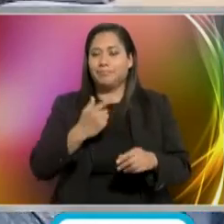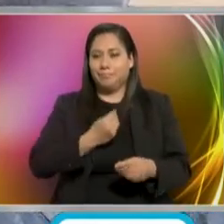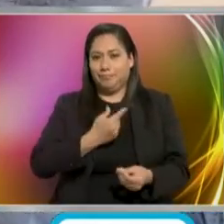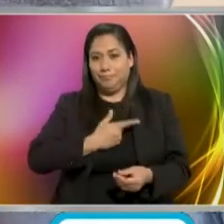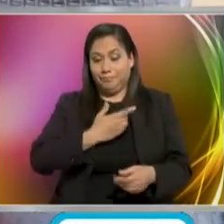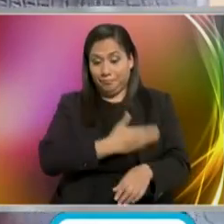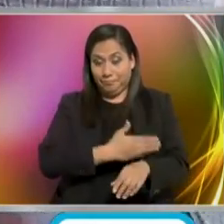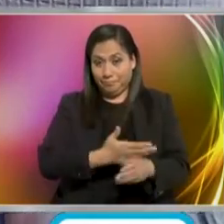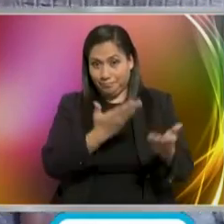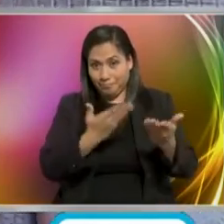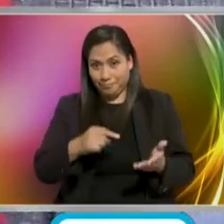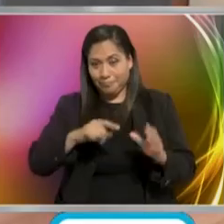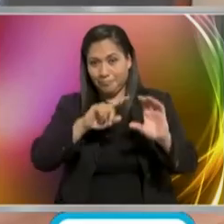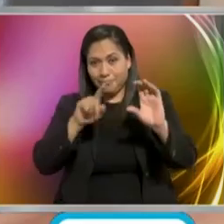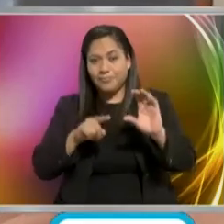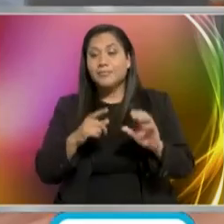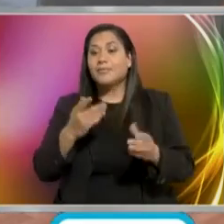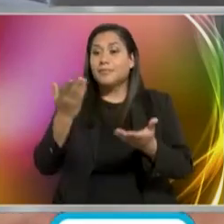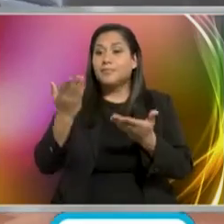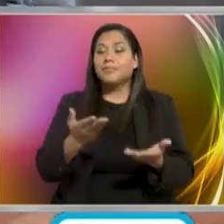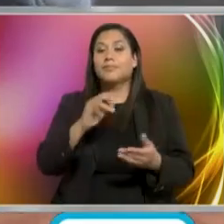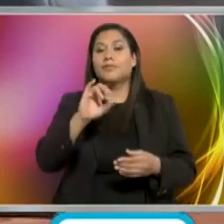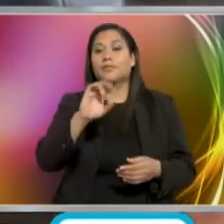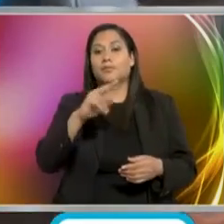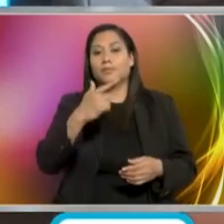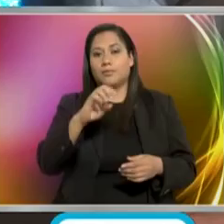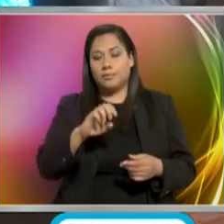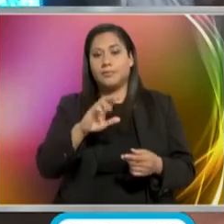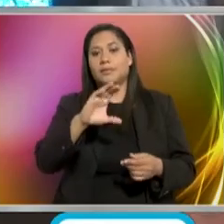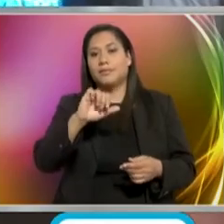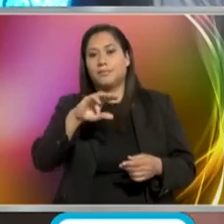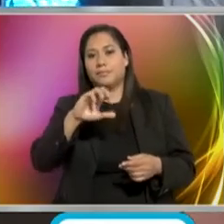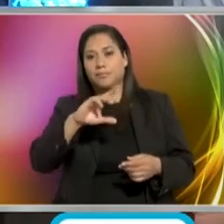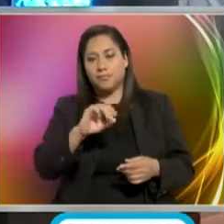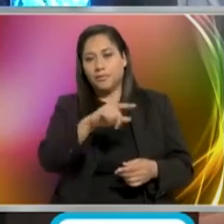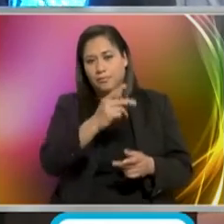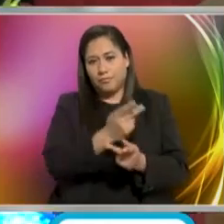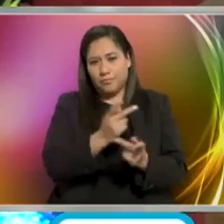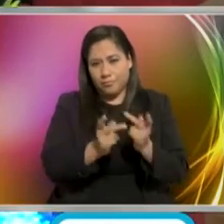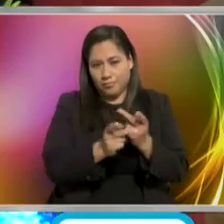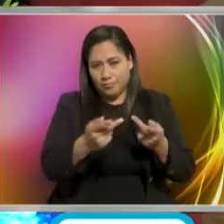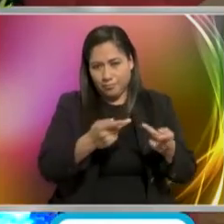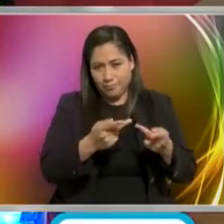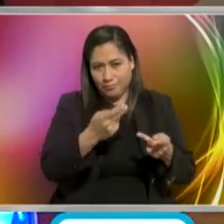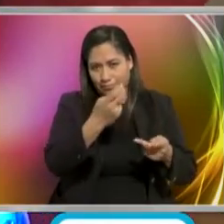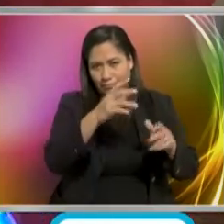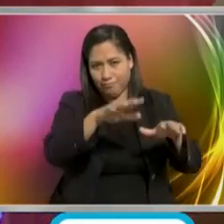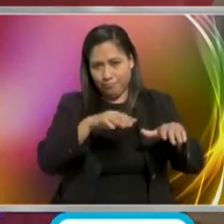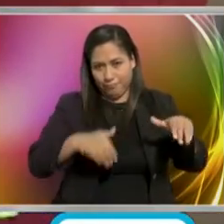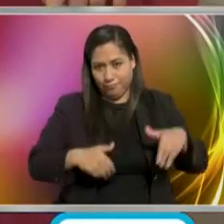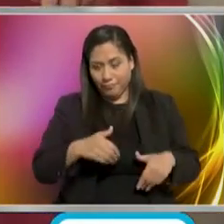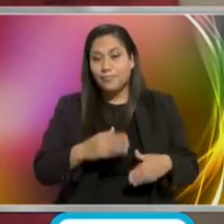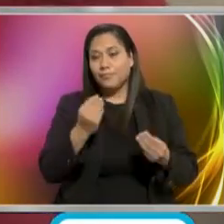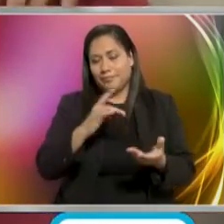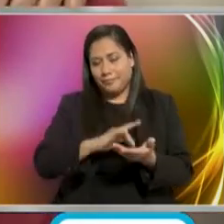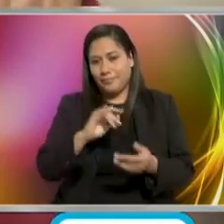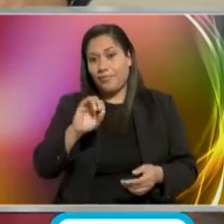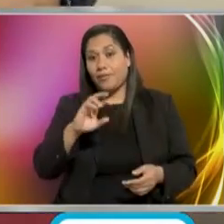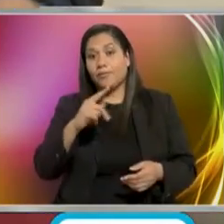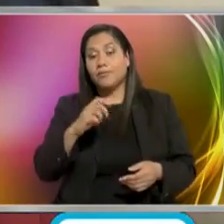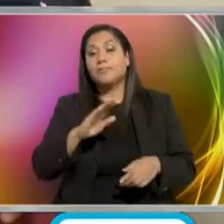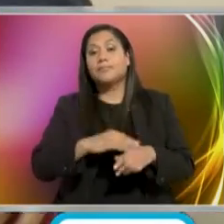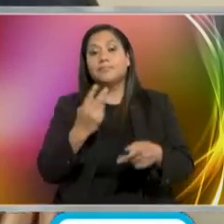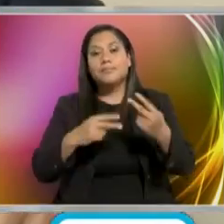aquí en tus ciudades. Se encuentra con nosotros Jorge Humberto Camacho, quien es el productor de esta obra. Muchas gracias, Jorge. No, muchísimas gracias por estar acá